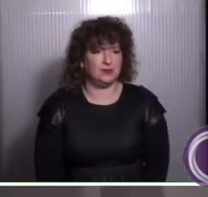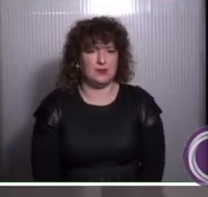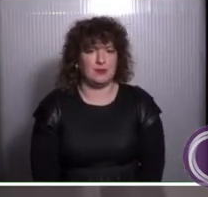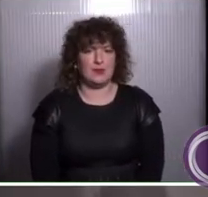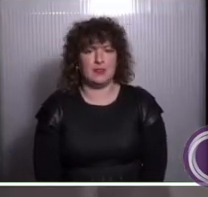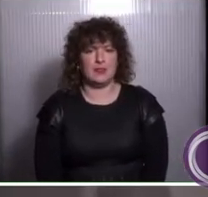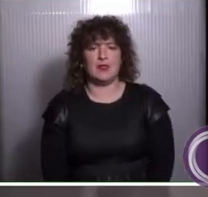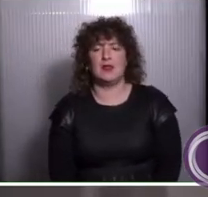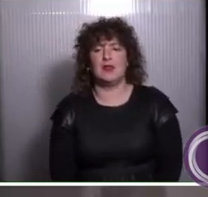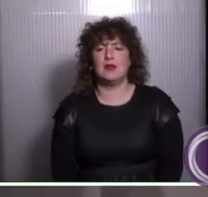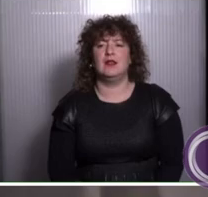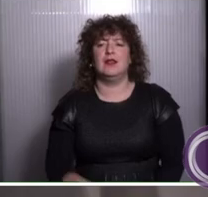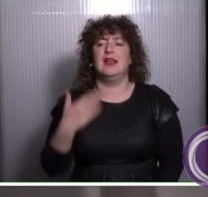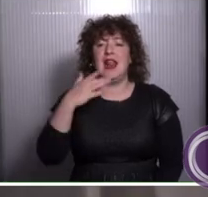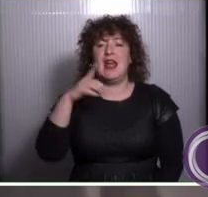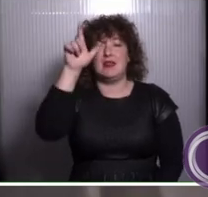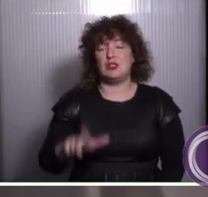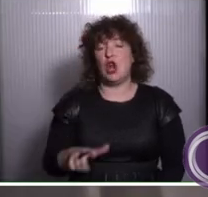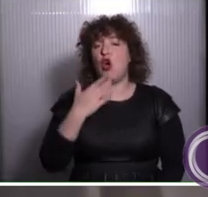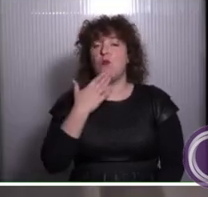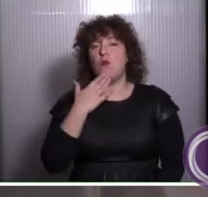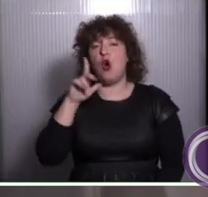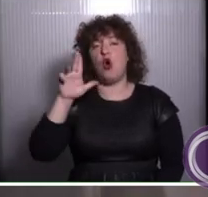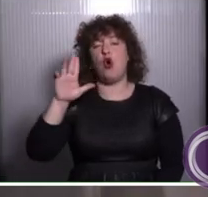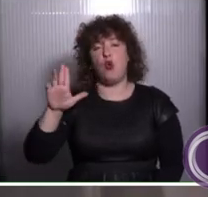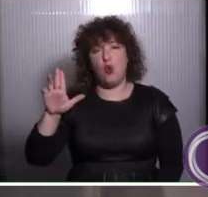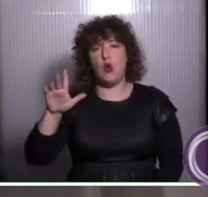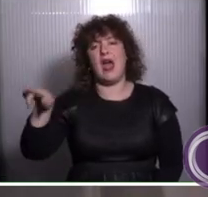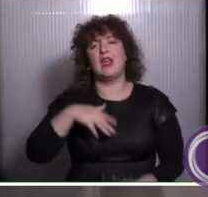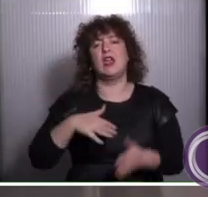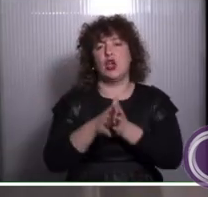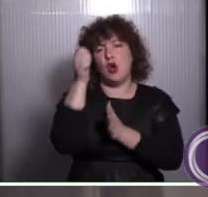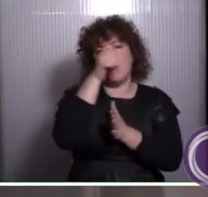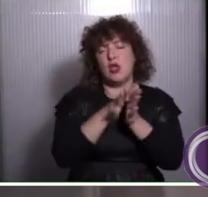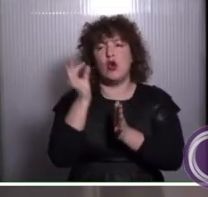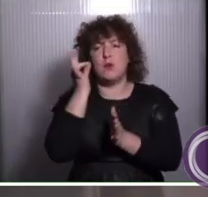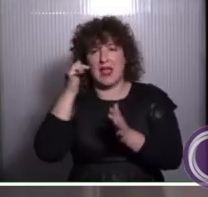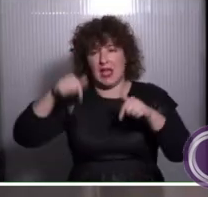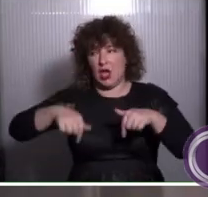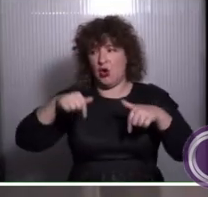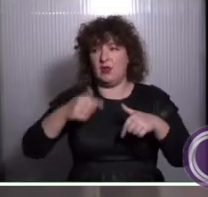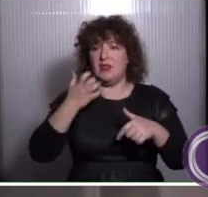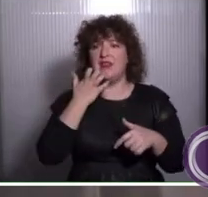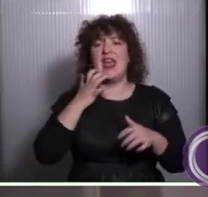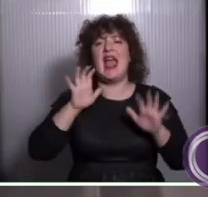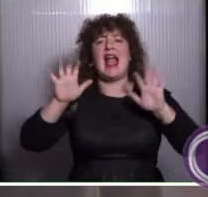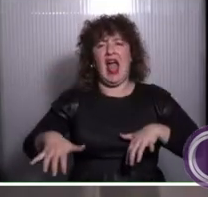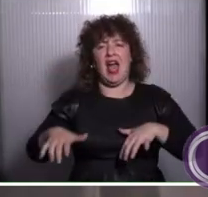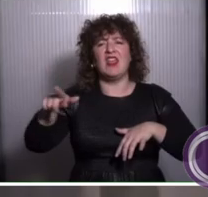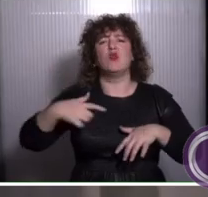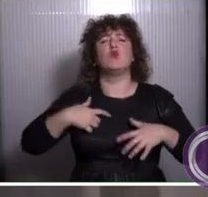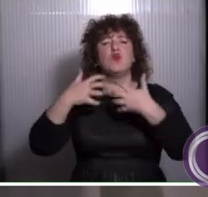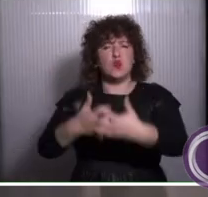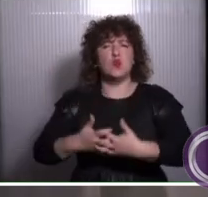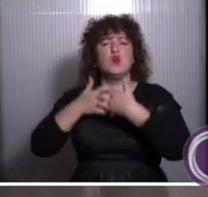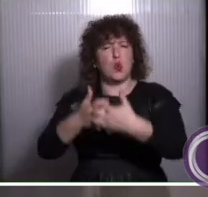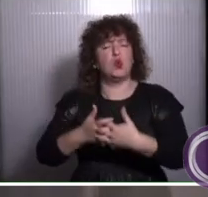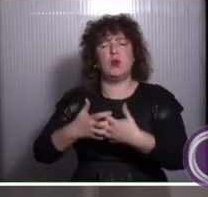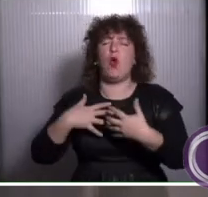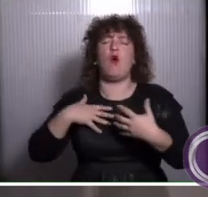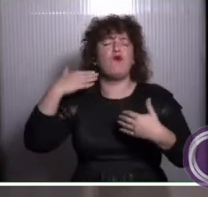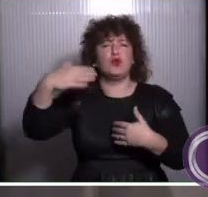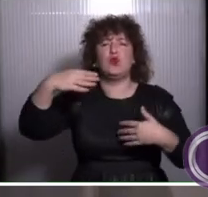Gracias a personas como Lula y gracias a los compañeros y compañeras que hoy en la provincia de Cádiz están luchando por un futuro